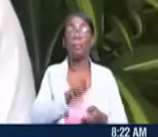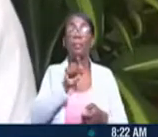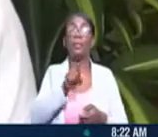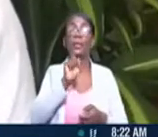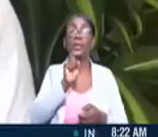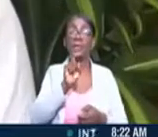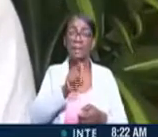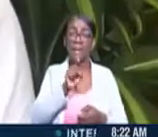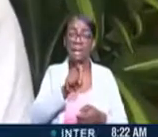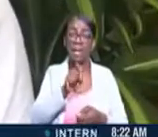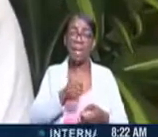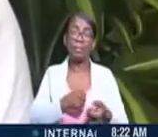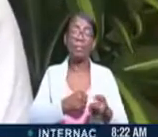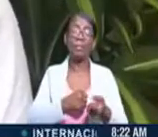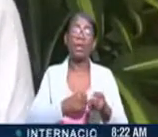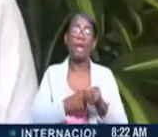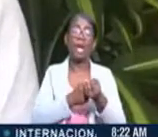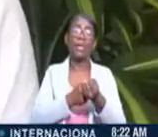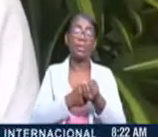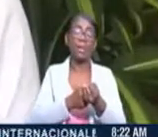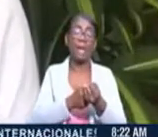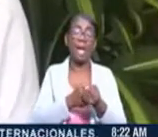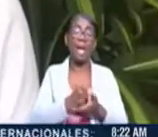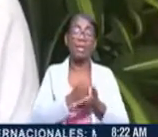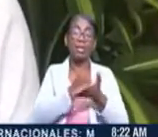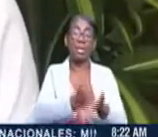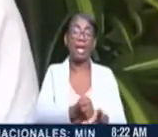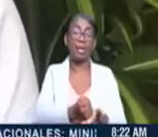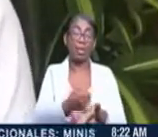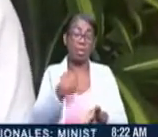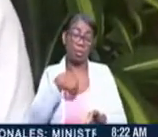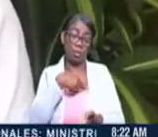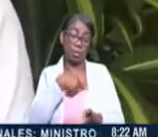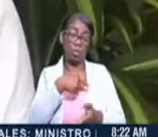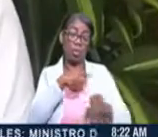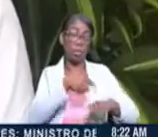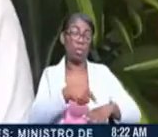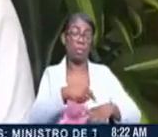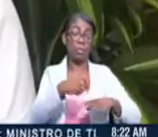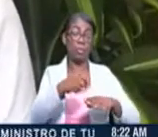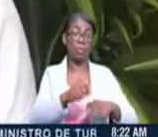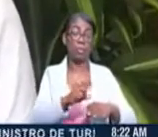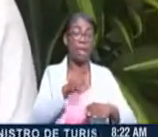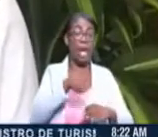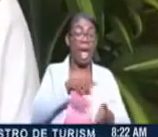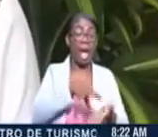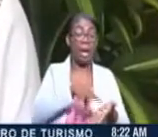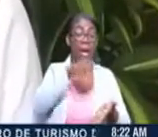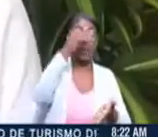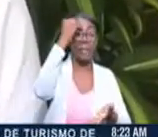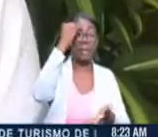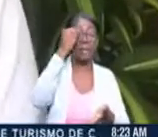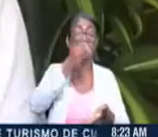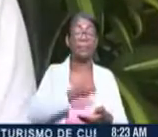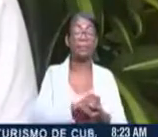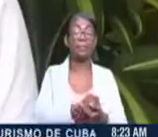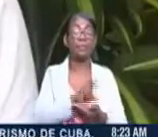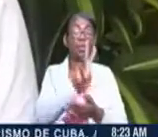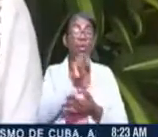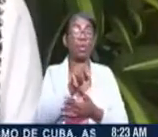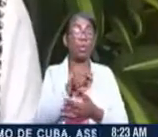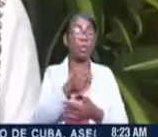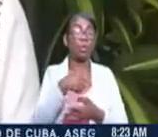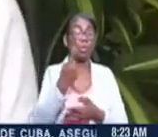embarcaderos, es también para nosotros como consumidores, que tenemos que aprender también a no solamente